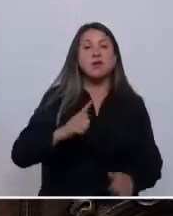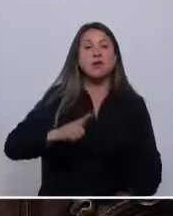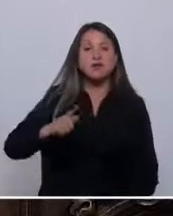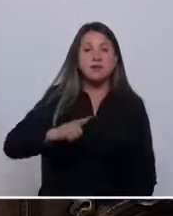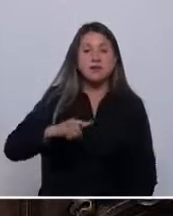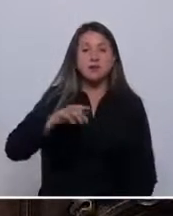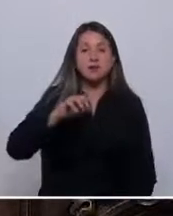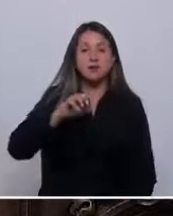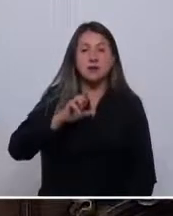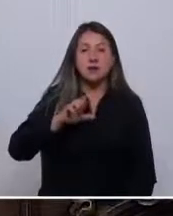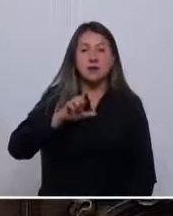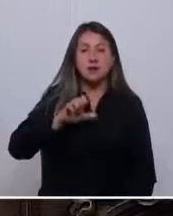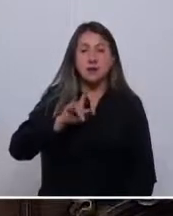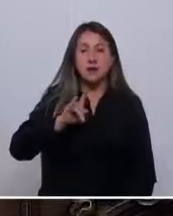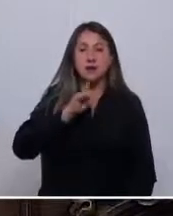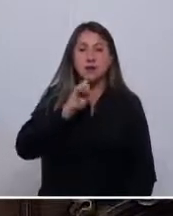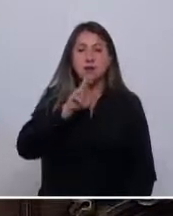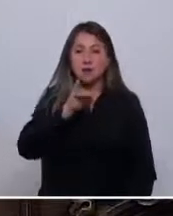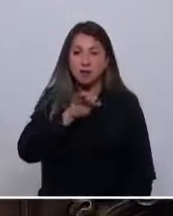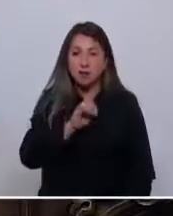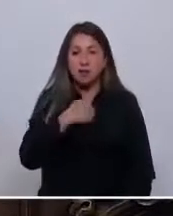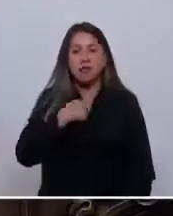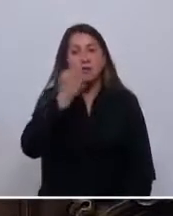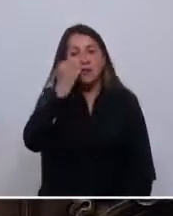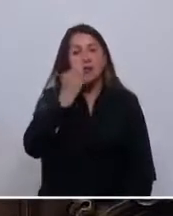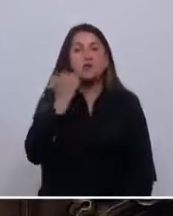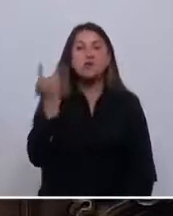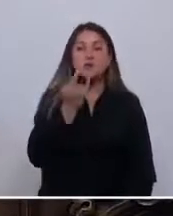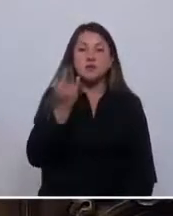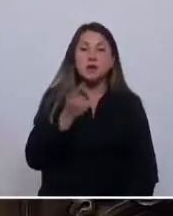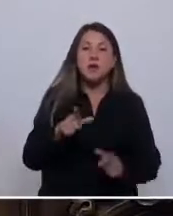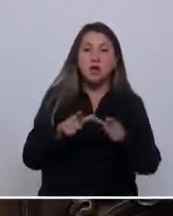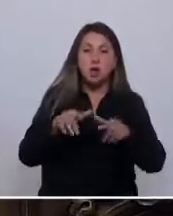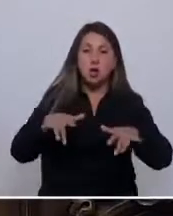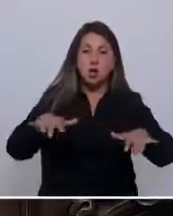Ramírez, mi querida Universidad de Los Lagos,